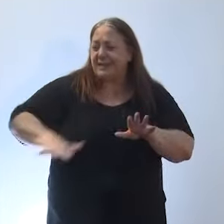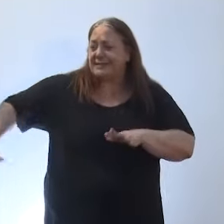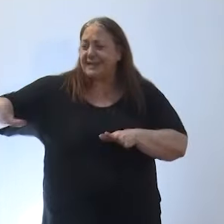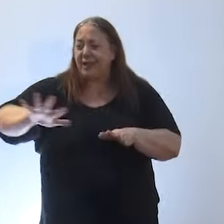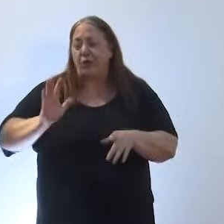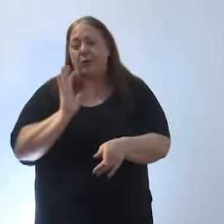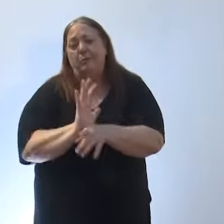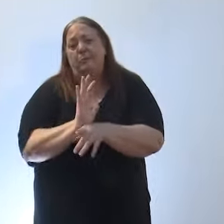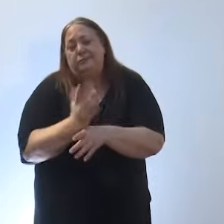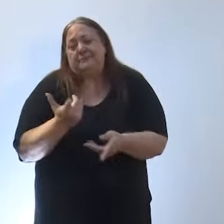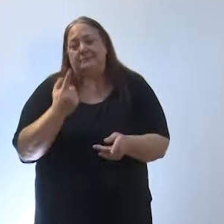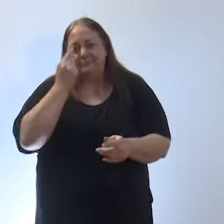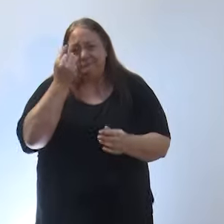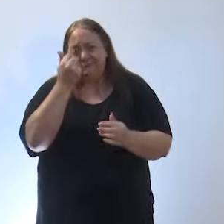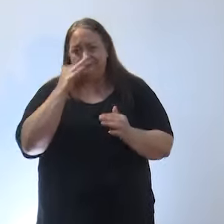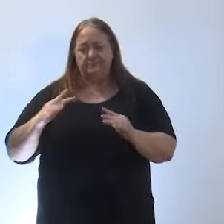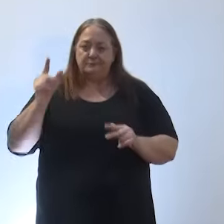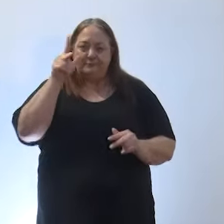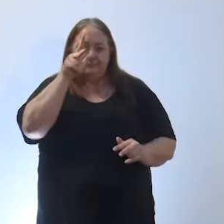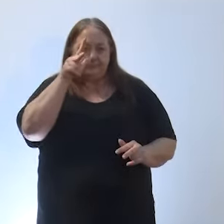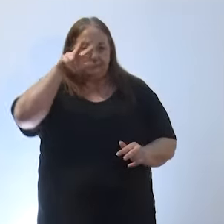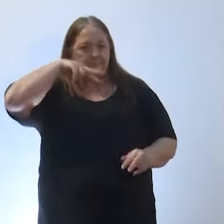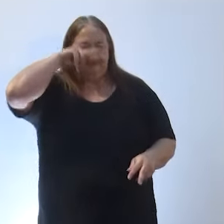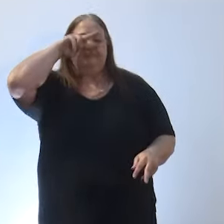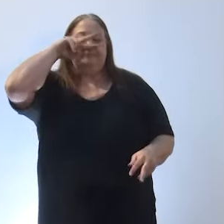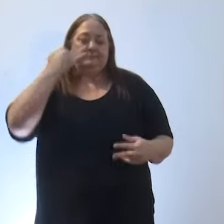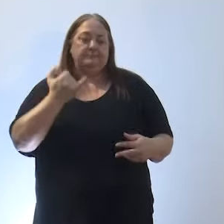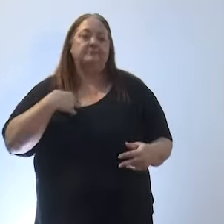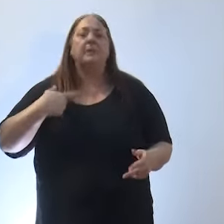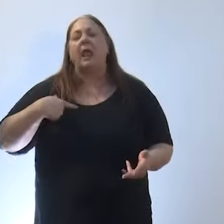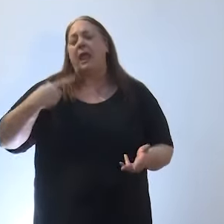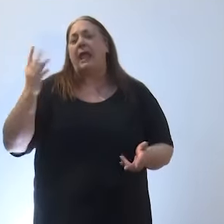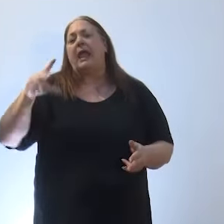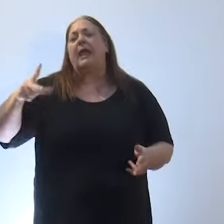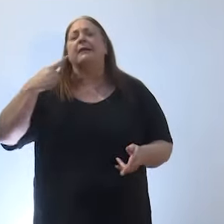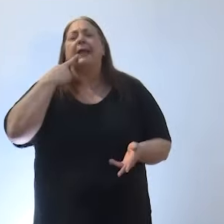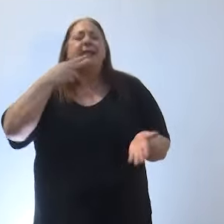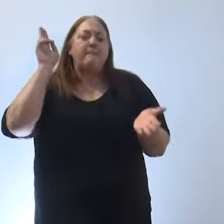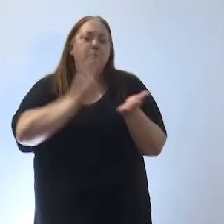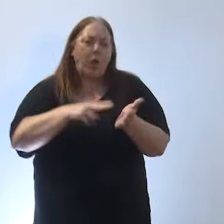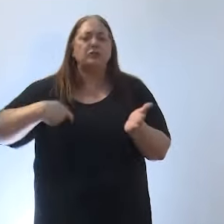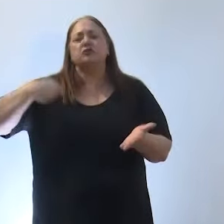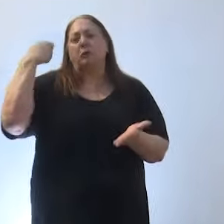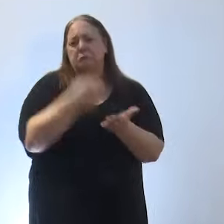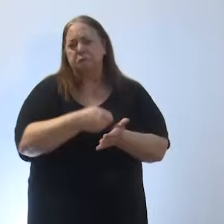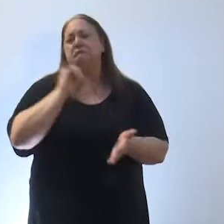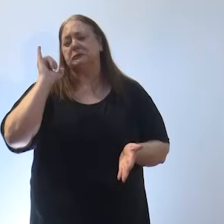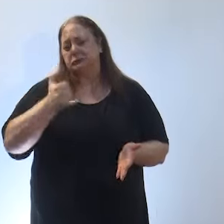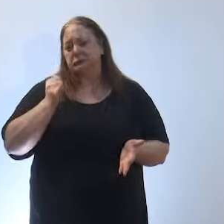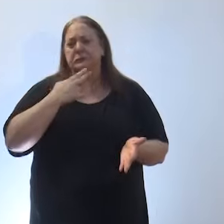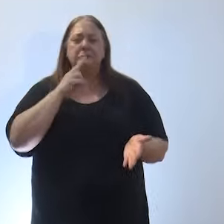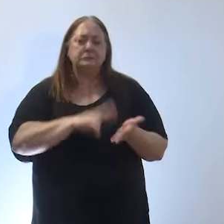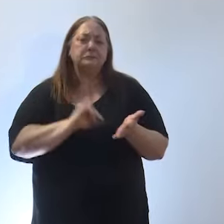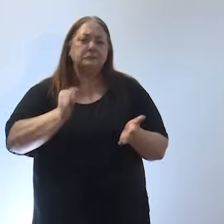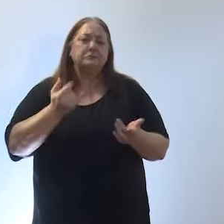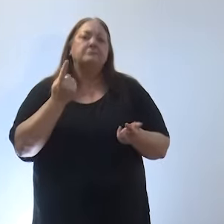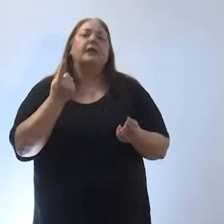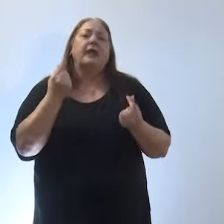menos importante diga Sí nosotros nosotros vamos a aceptar pagar impuestos vamos a aceptar digamos regulación Estatal y distribución de las